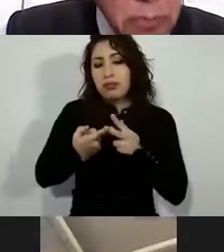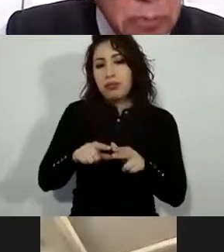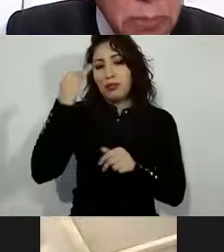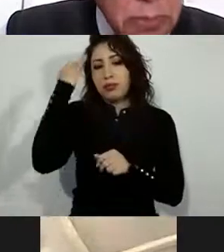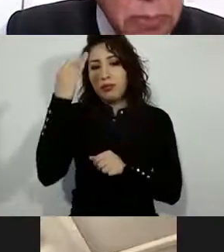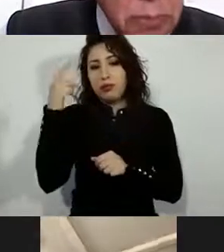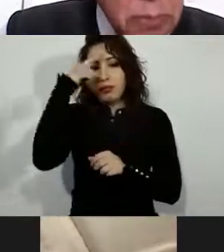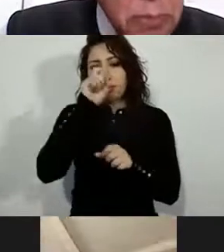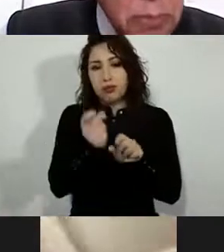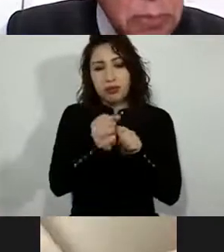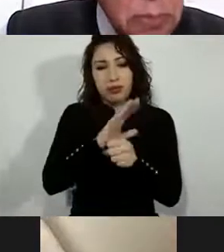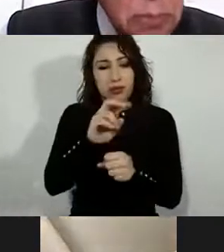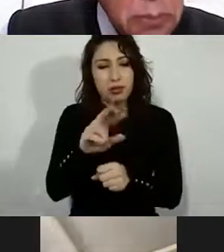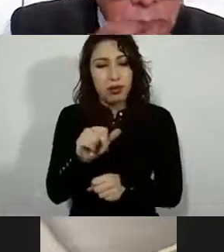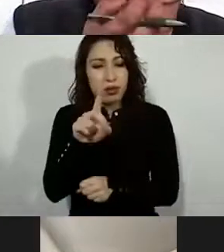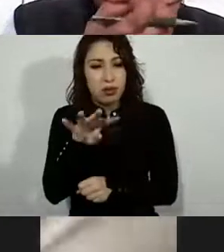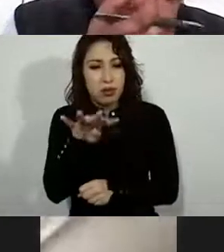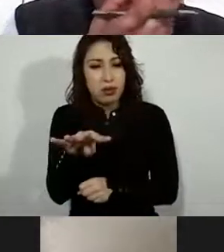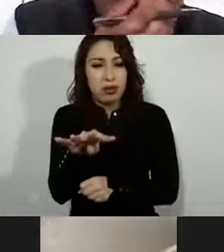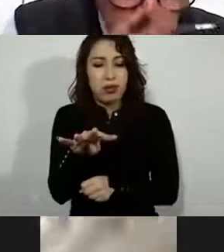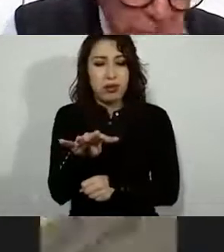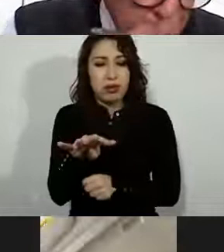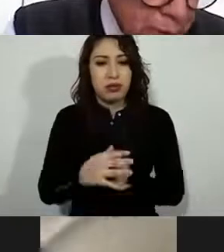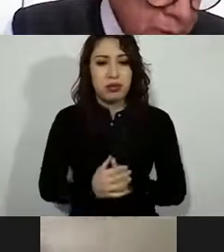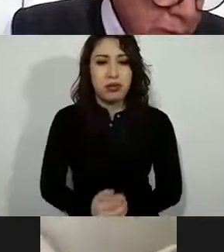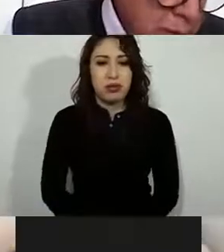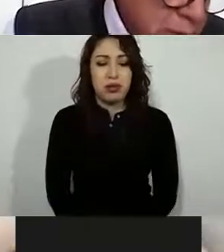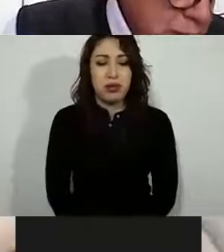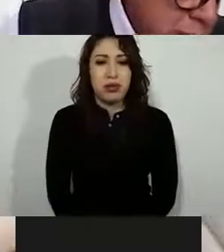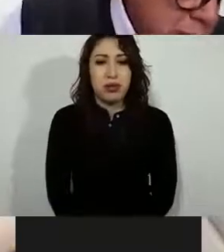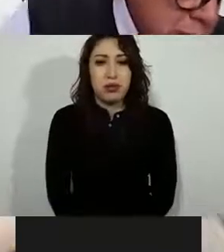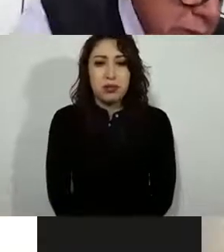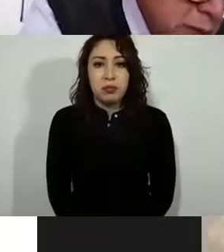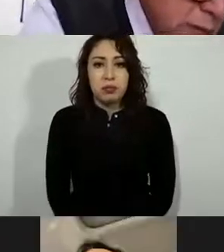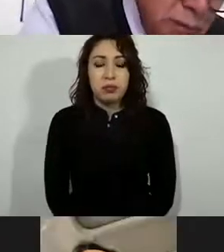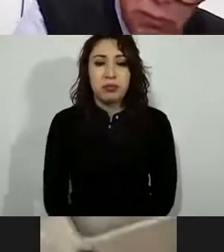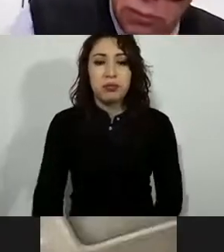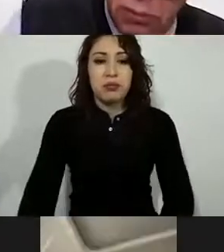transitorio, precisamente, y sobre el convenio que se firmaría con el sindicato.